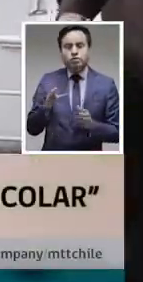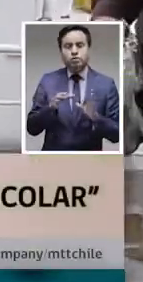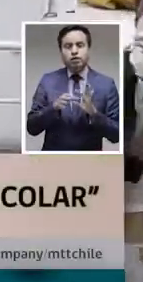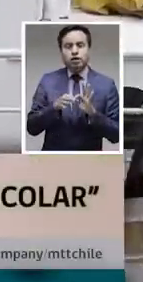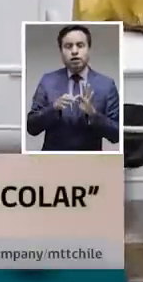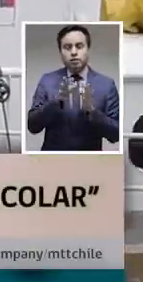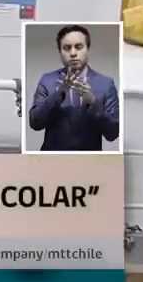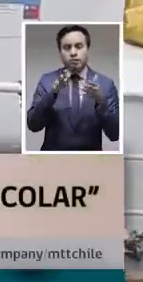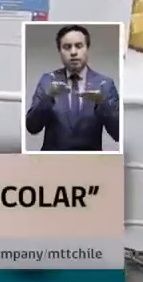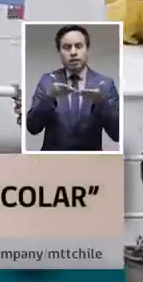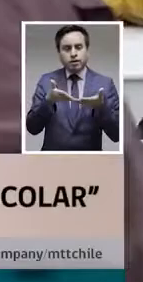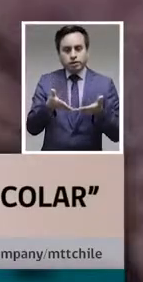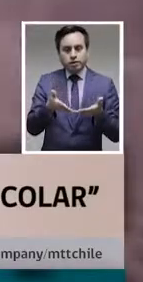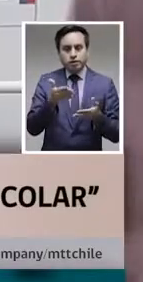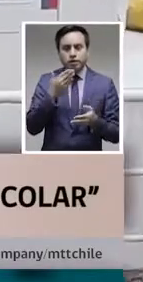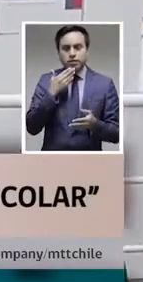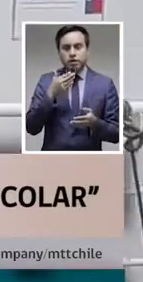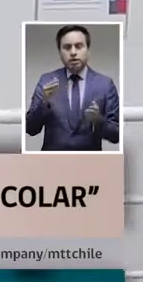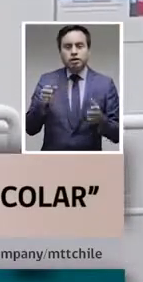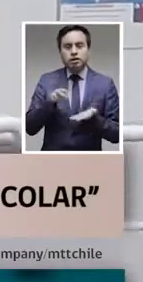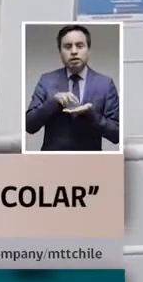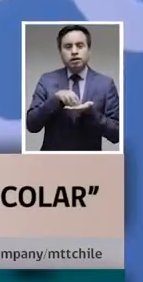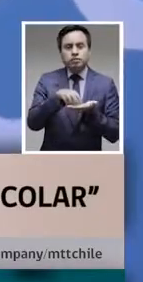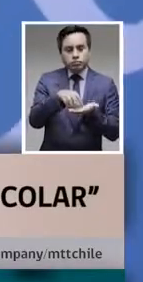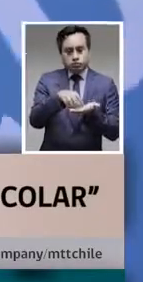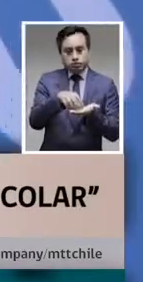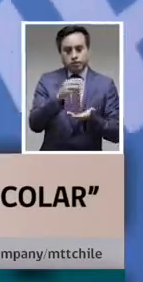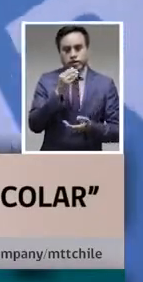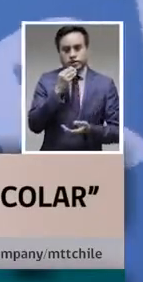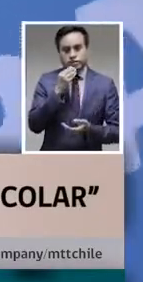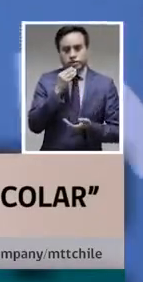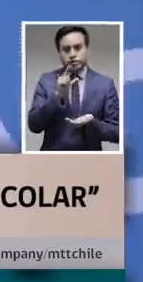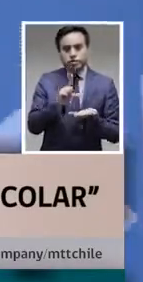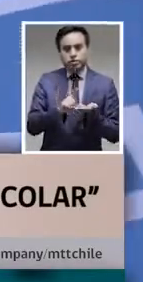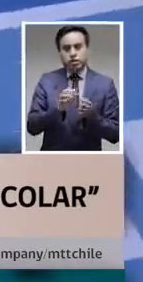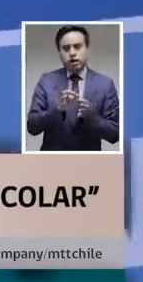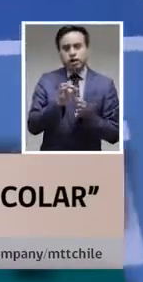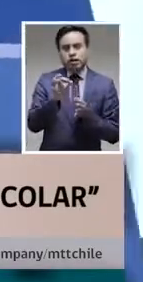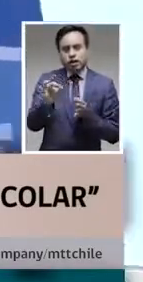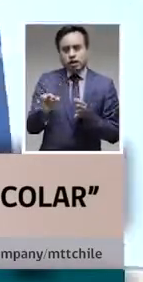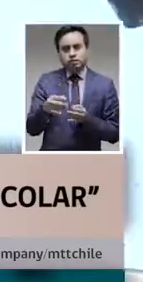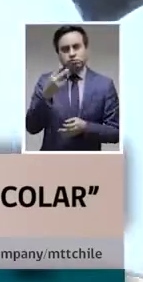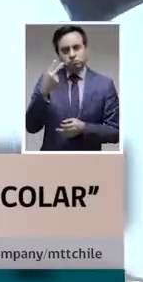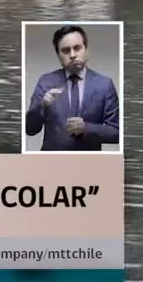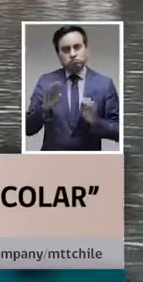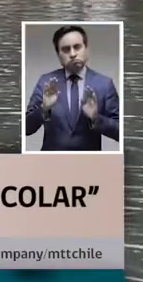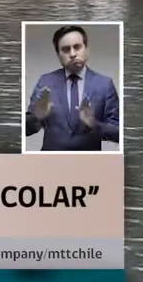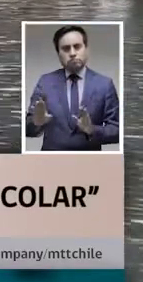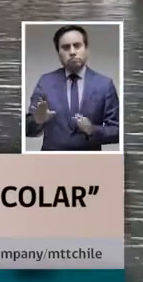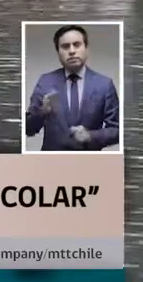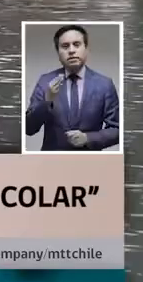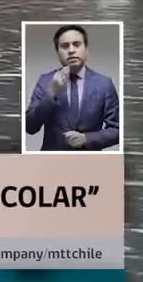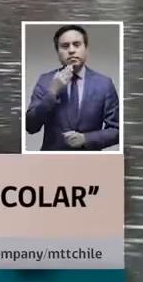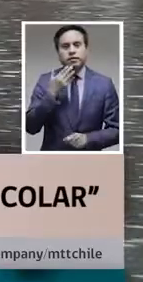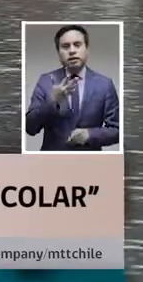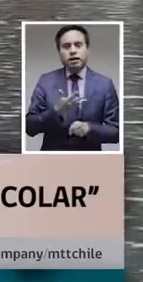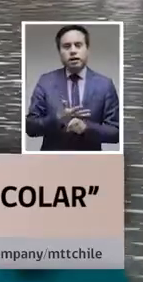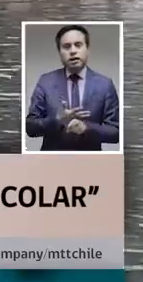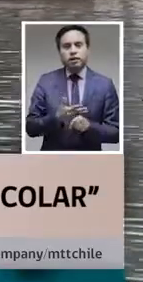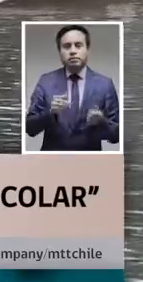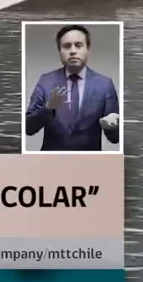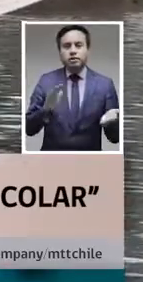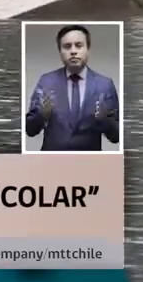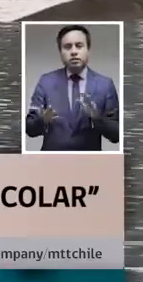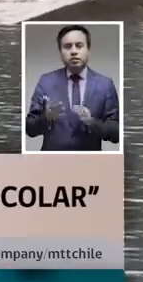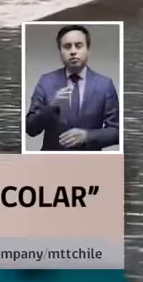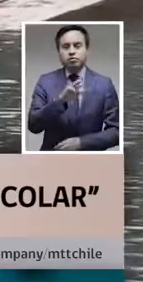conectividad marítima, transporte de zonas aisladas propiamente, y hay más o